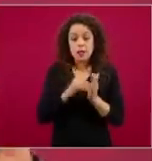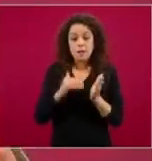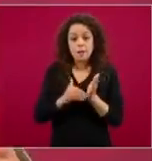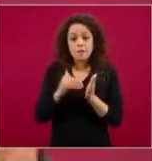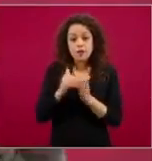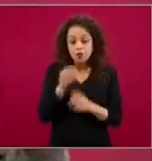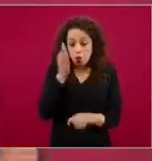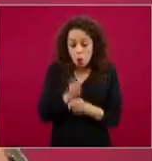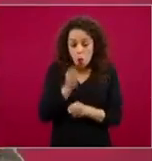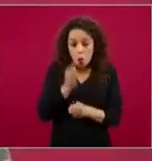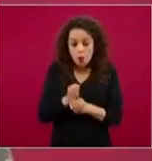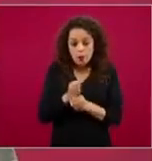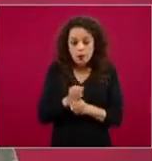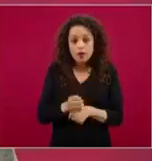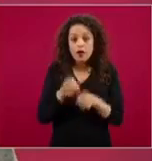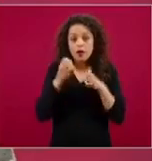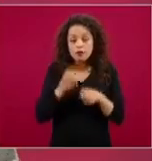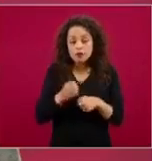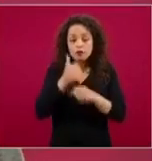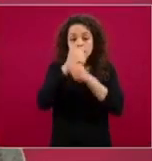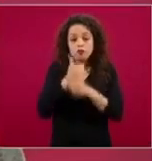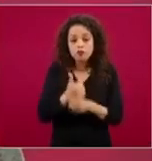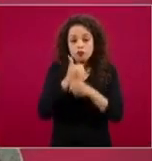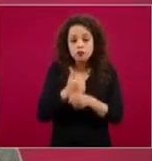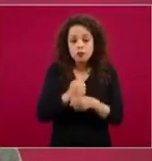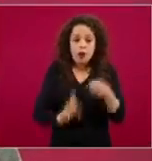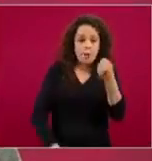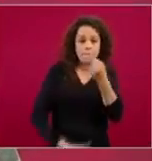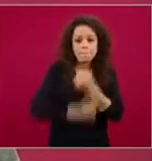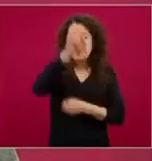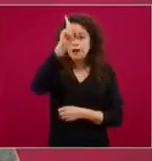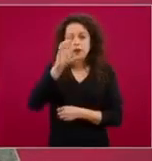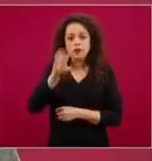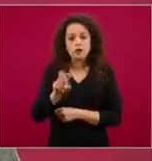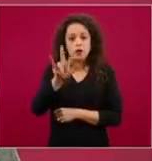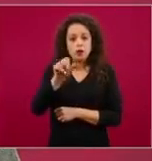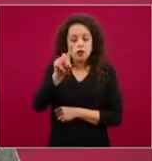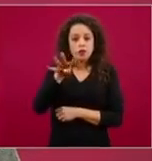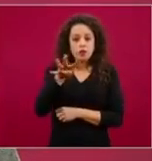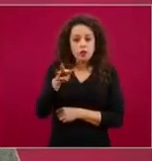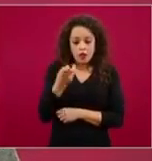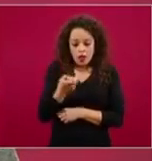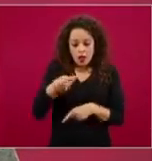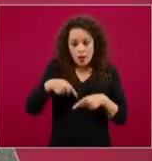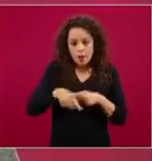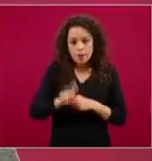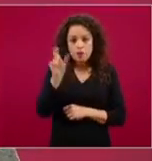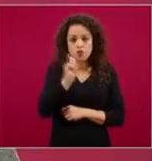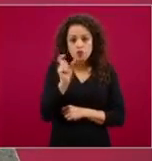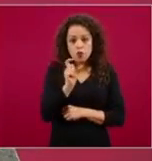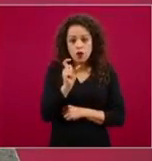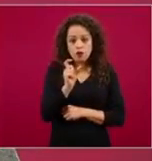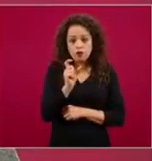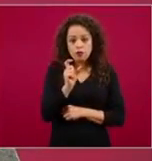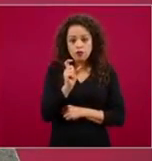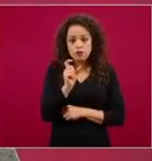este momento por COVID-19 desde que empezó esta epidemia a finales del año 2019.